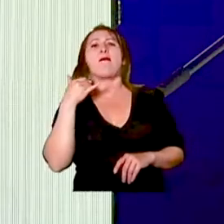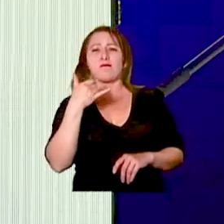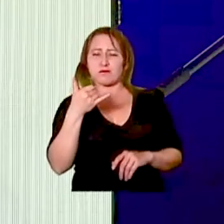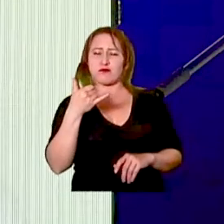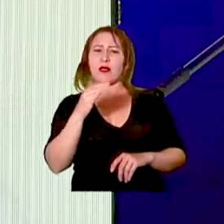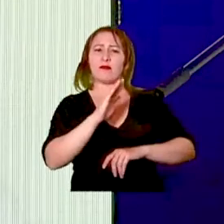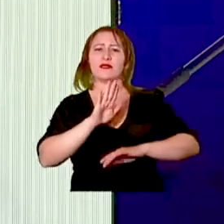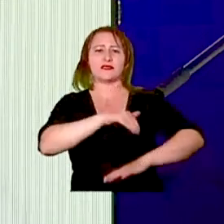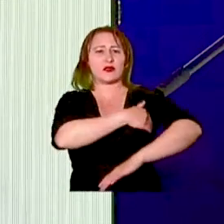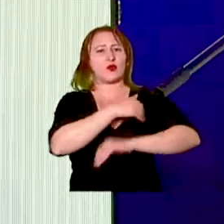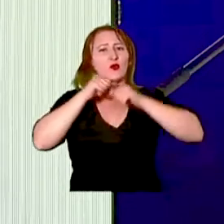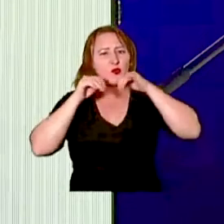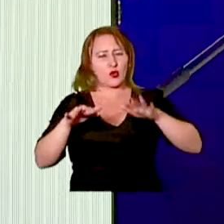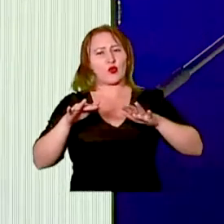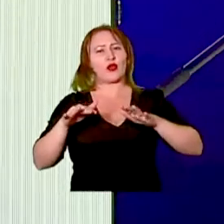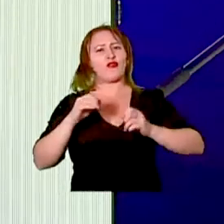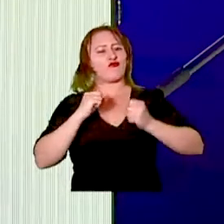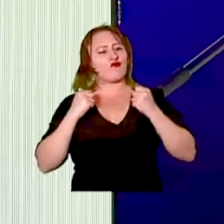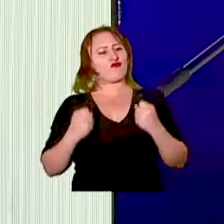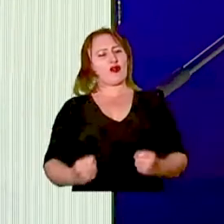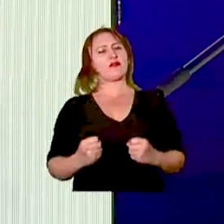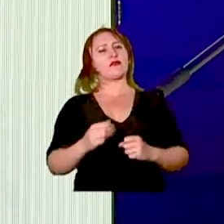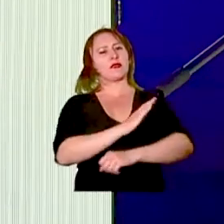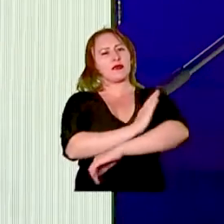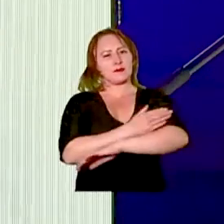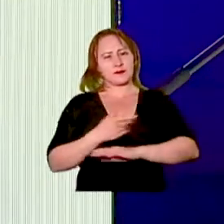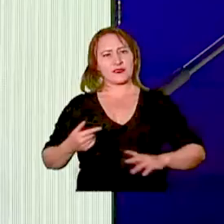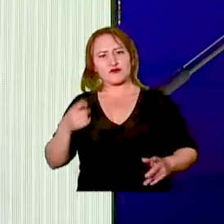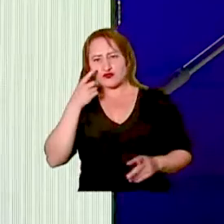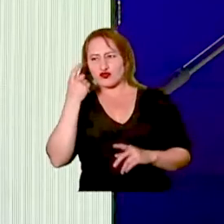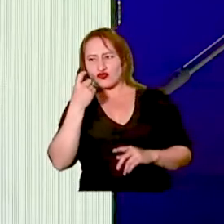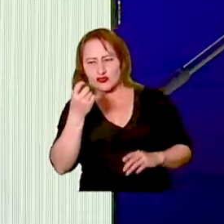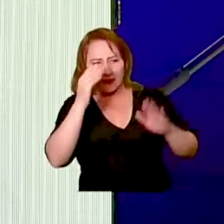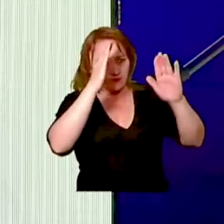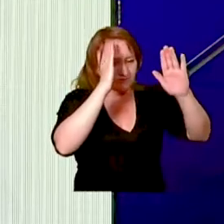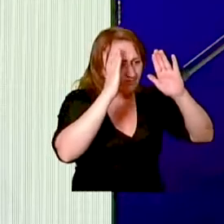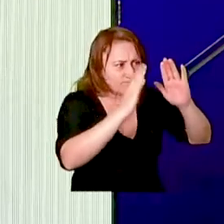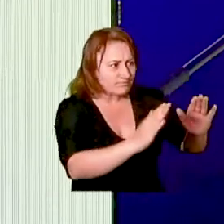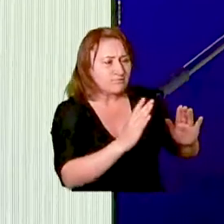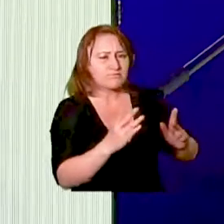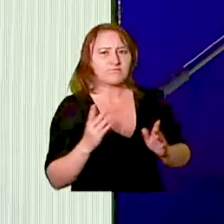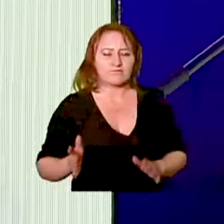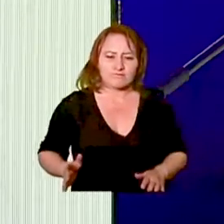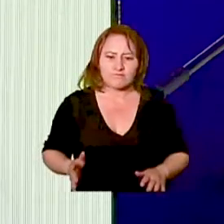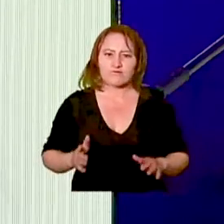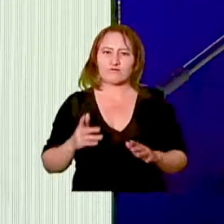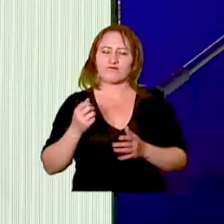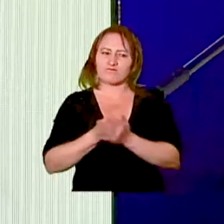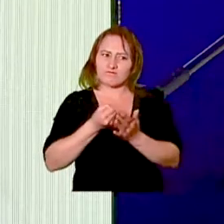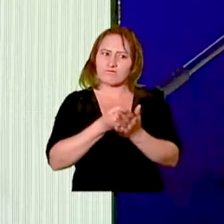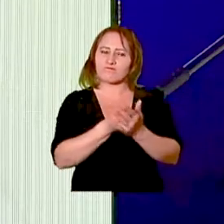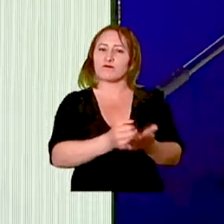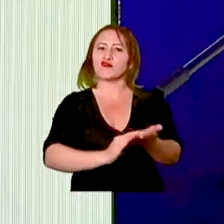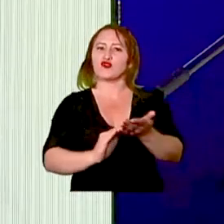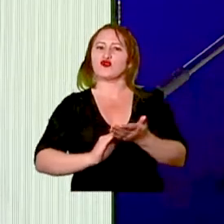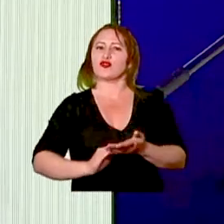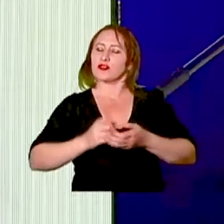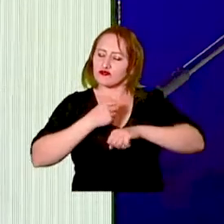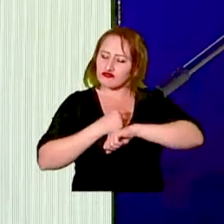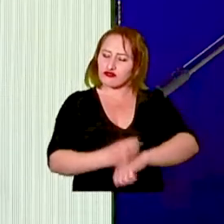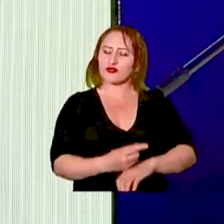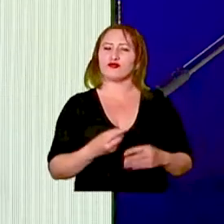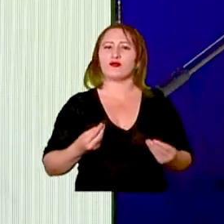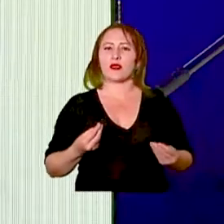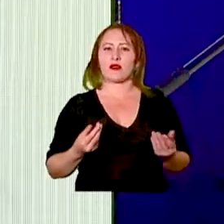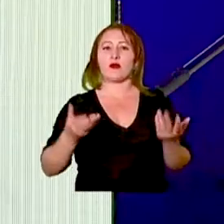y capaz de escuchar y de buscarles y de procurar soluciones ágiles para